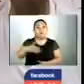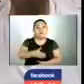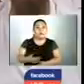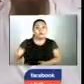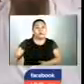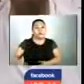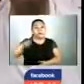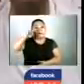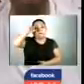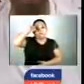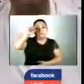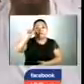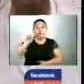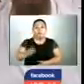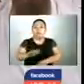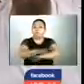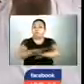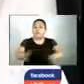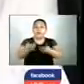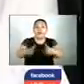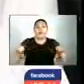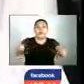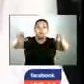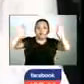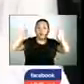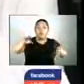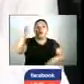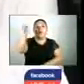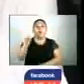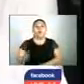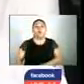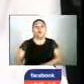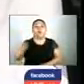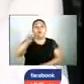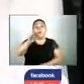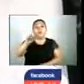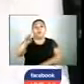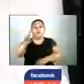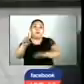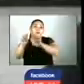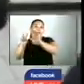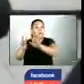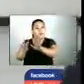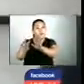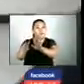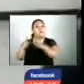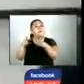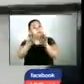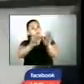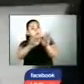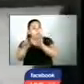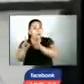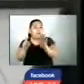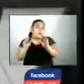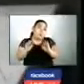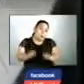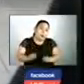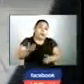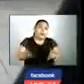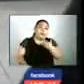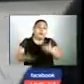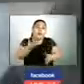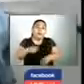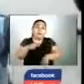Saca tiene como fecha de salida de prisión para el mes de octubre de 2026, aunque como último recurso podría optar a